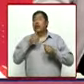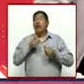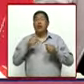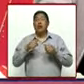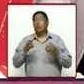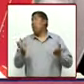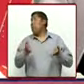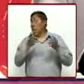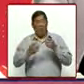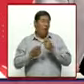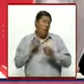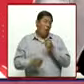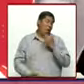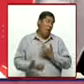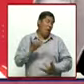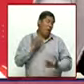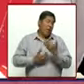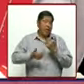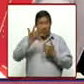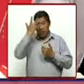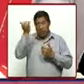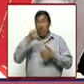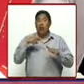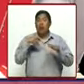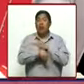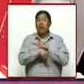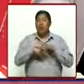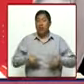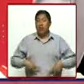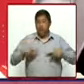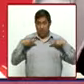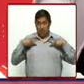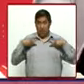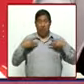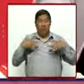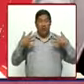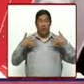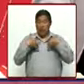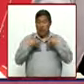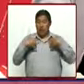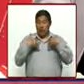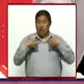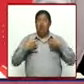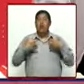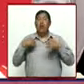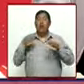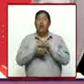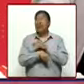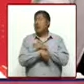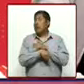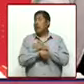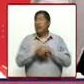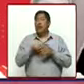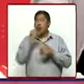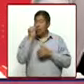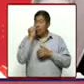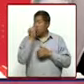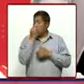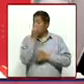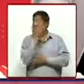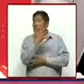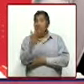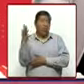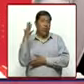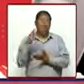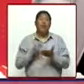ecocidas y biocidas, sí, porque se está matando vida, vida de los animales y también se está matando la flora en nuestro